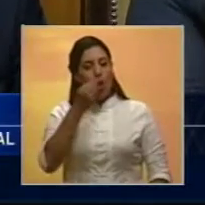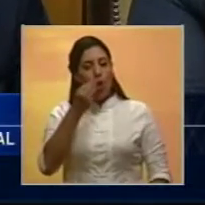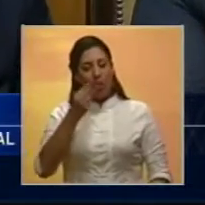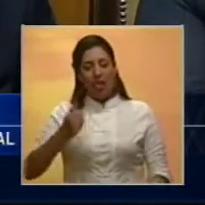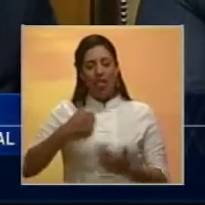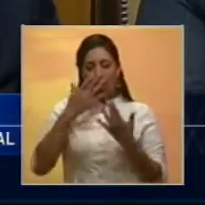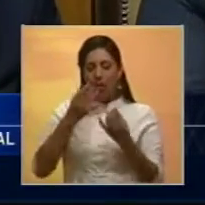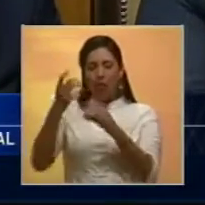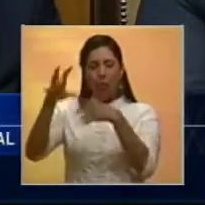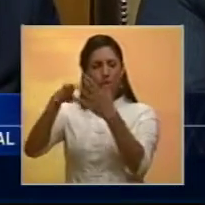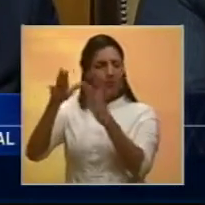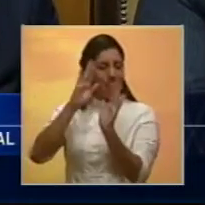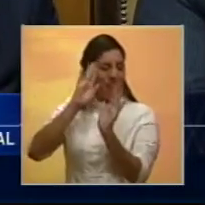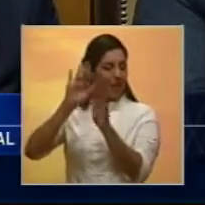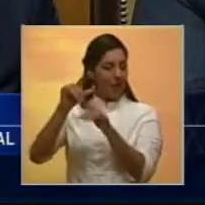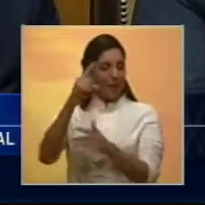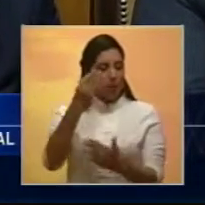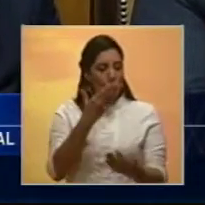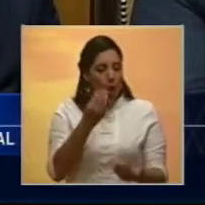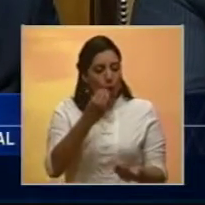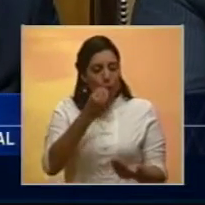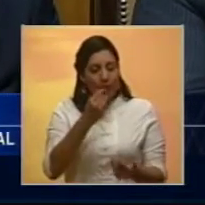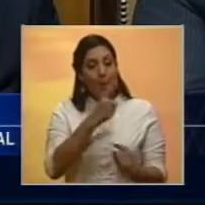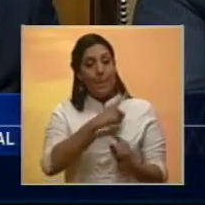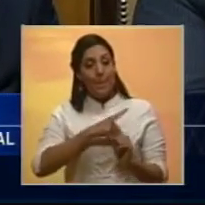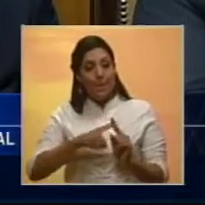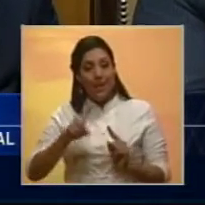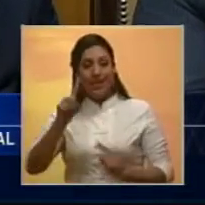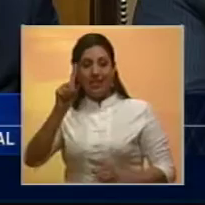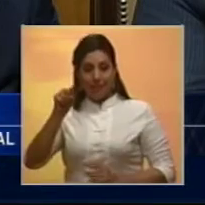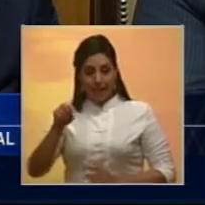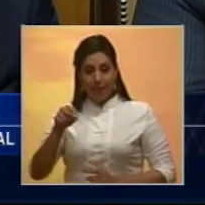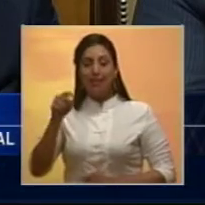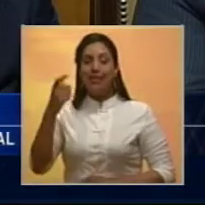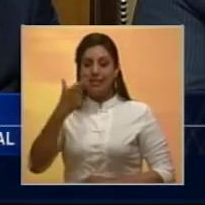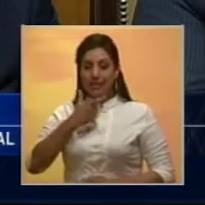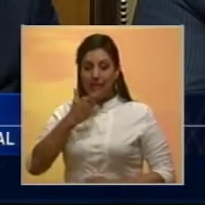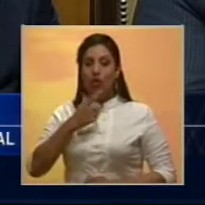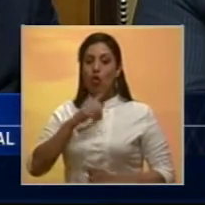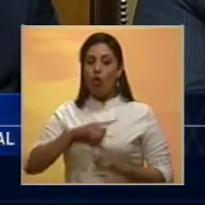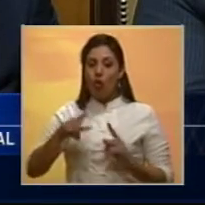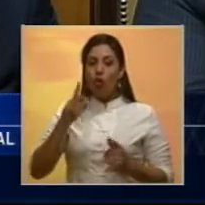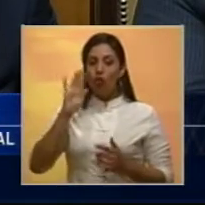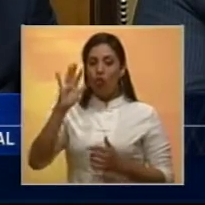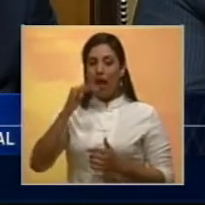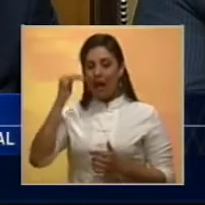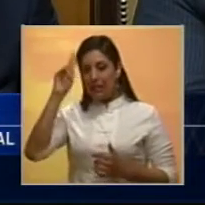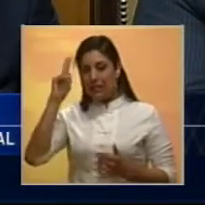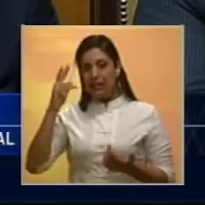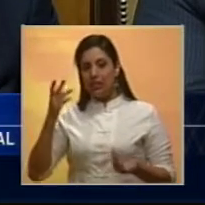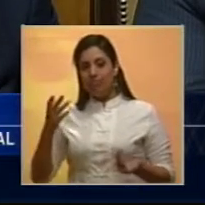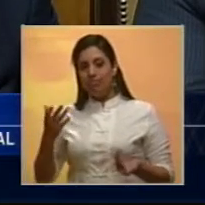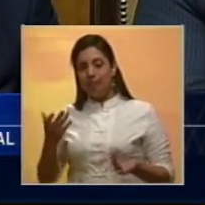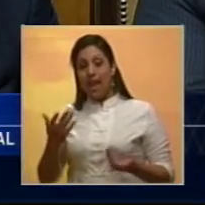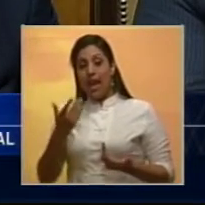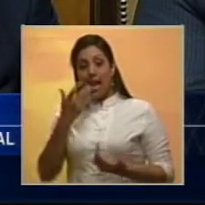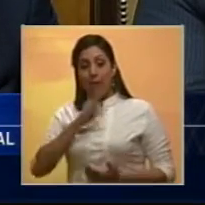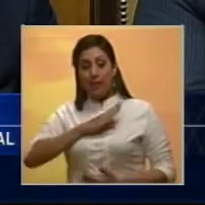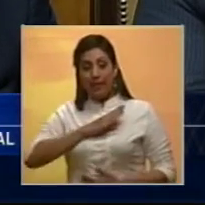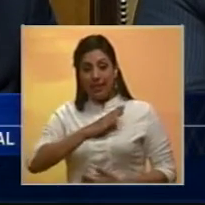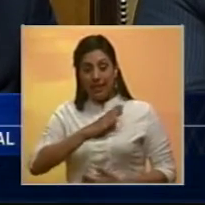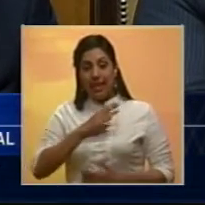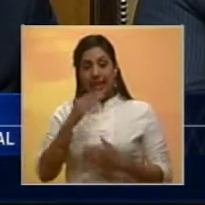cualquier otra cosa. Pero también es cierto, y esto no es un sofisma, esto no es un razonamiento sofístico, mientras tengamos